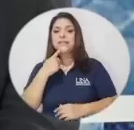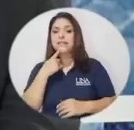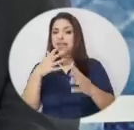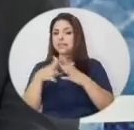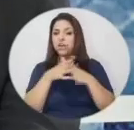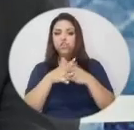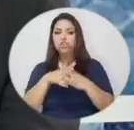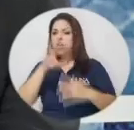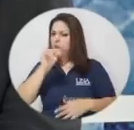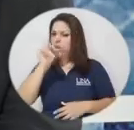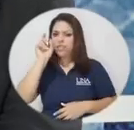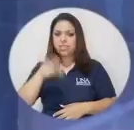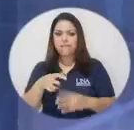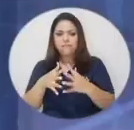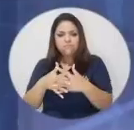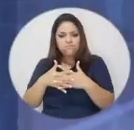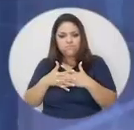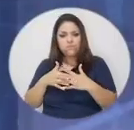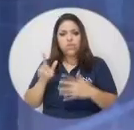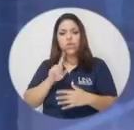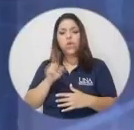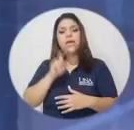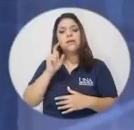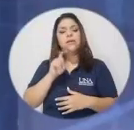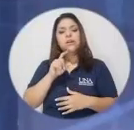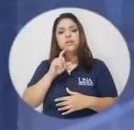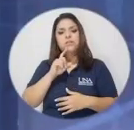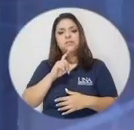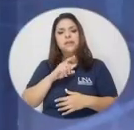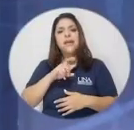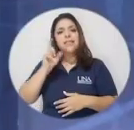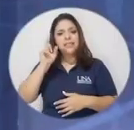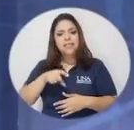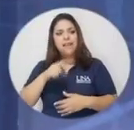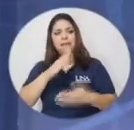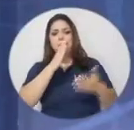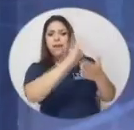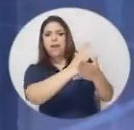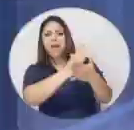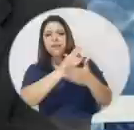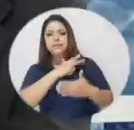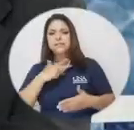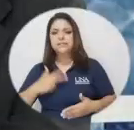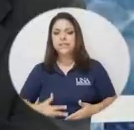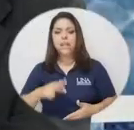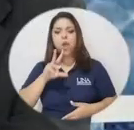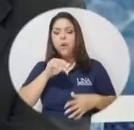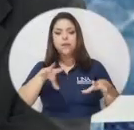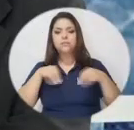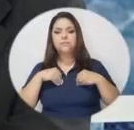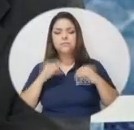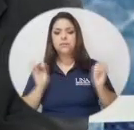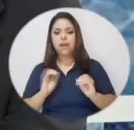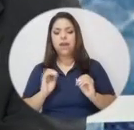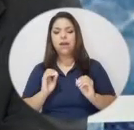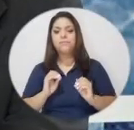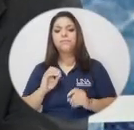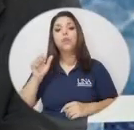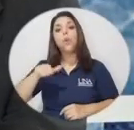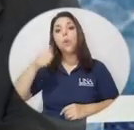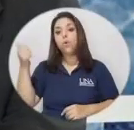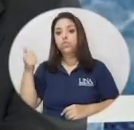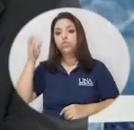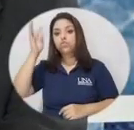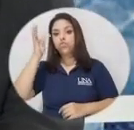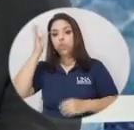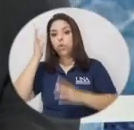Unidos no debe aislarse, sino que debe... Sí, que no debe ceder. Que no debe ceder, que debe parar a China. Hay otros que son